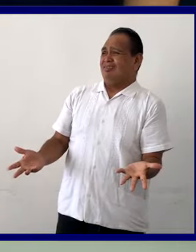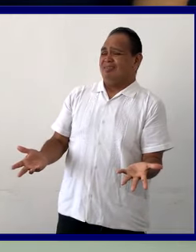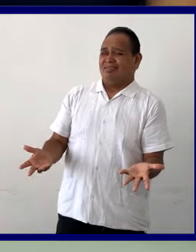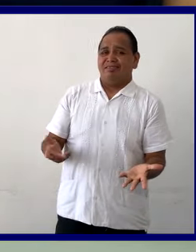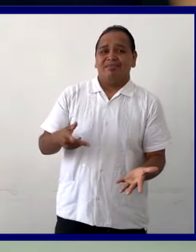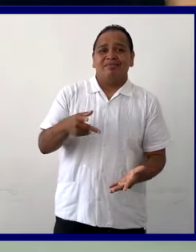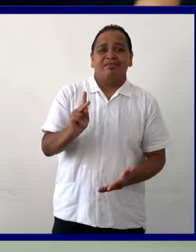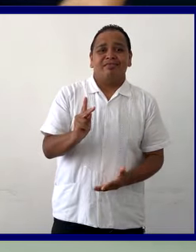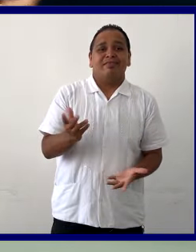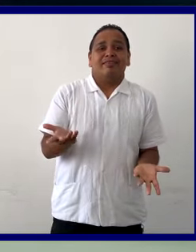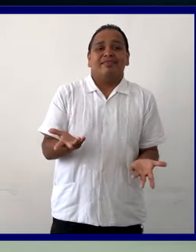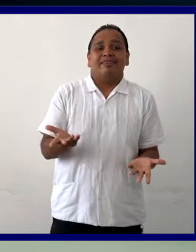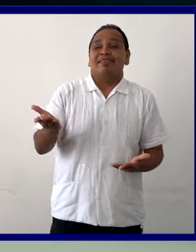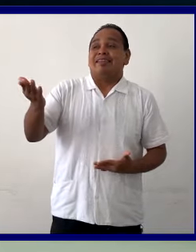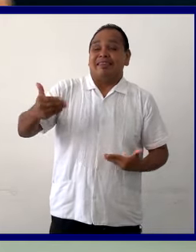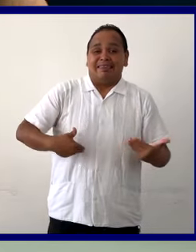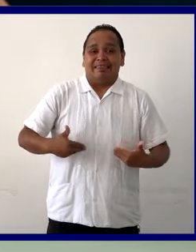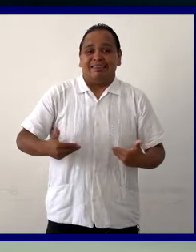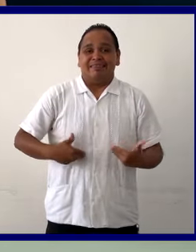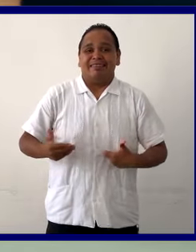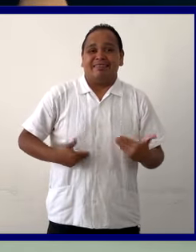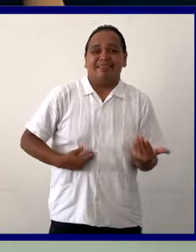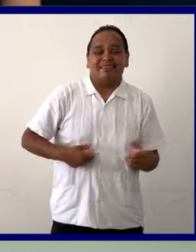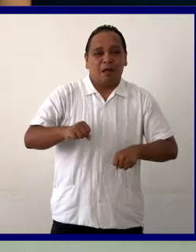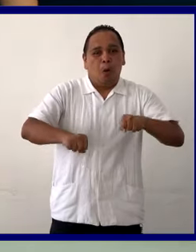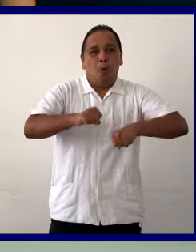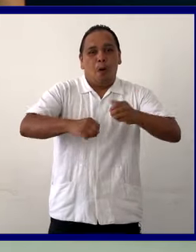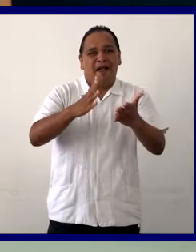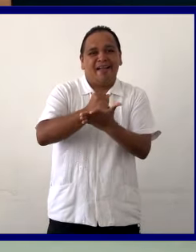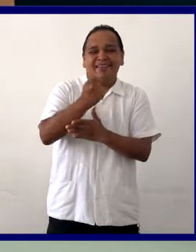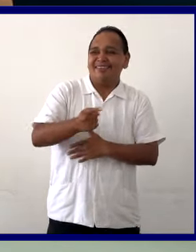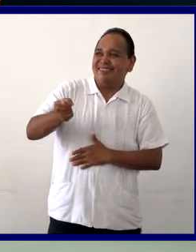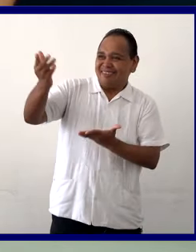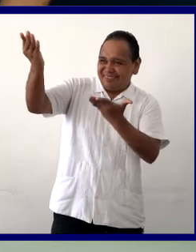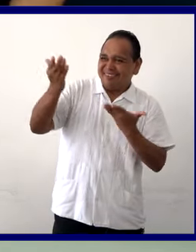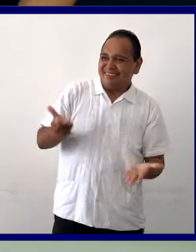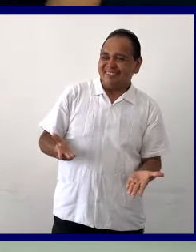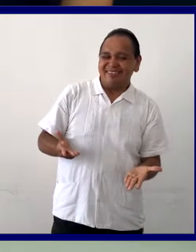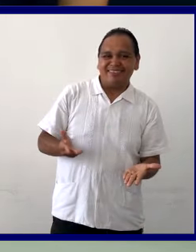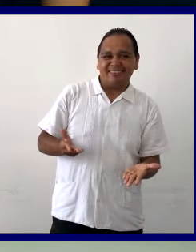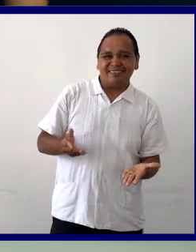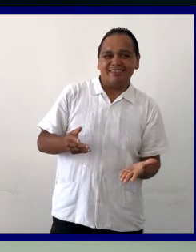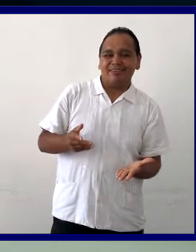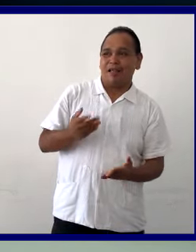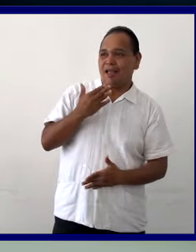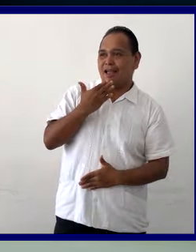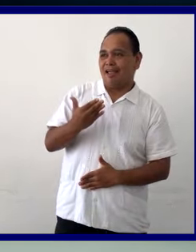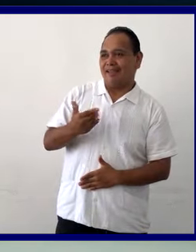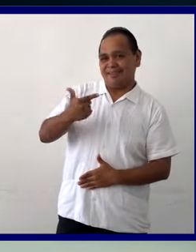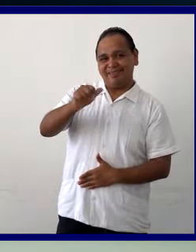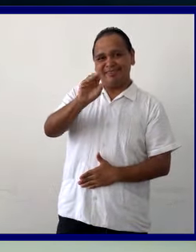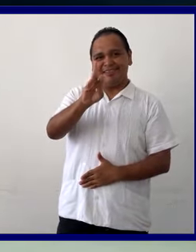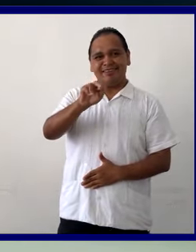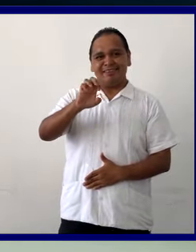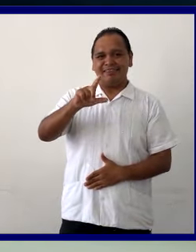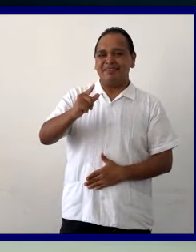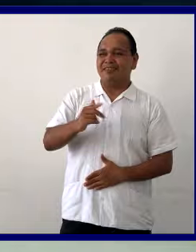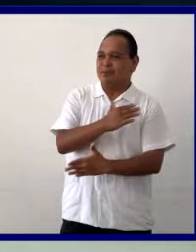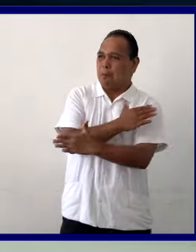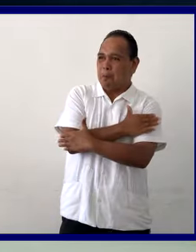Ya está en el estudio el ganador del concurso de la bicicleta del año 2000. Felicidades, Gabriel. ¿Estás emocionado por tu